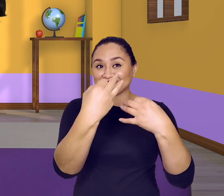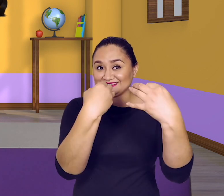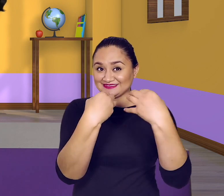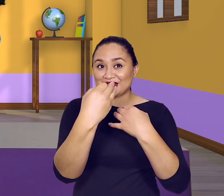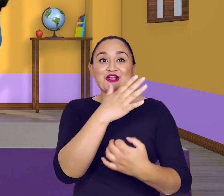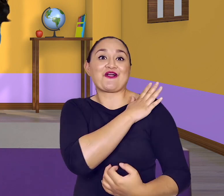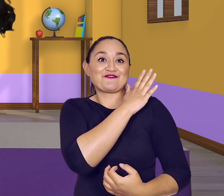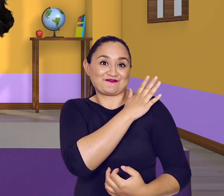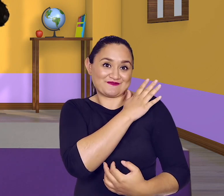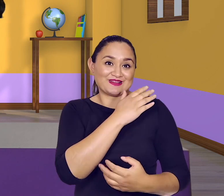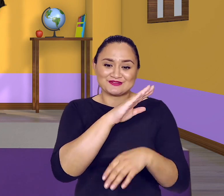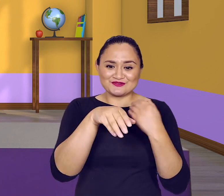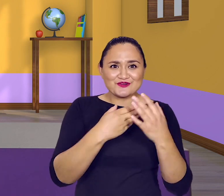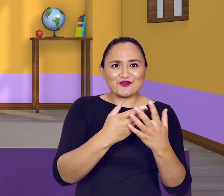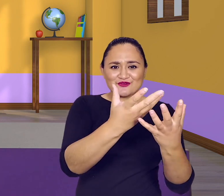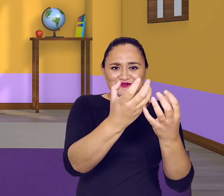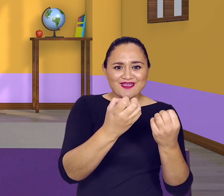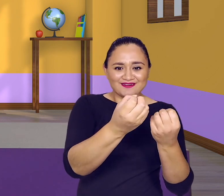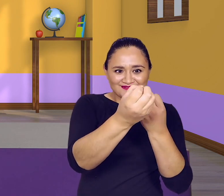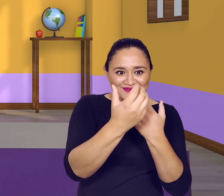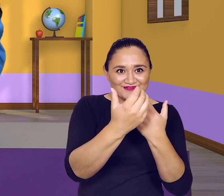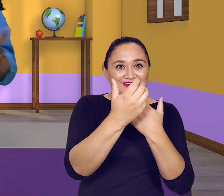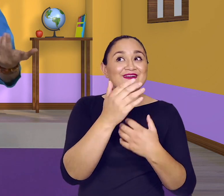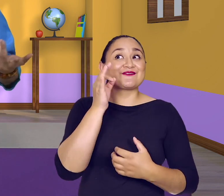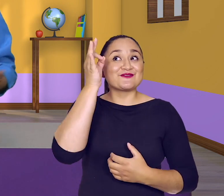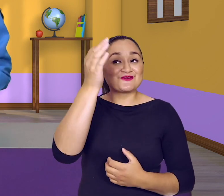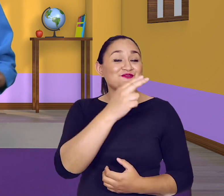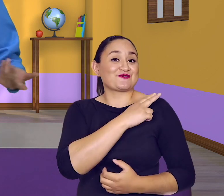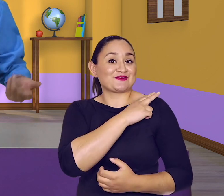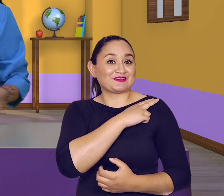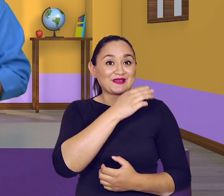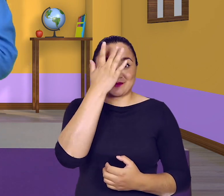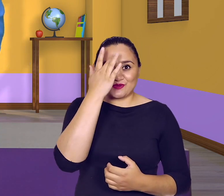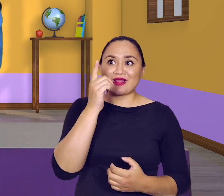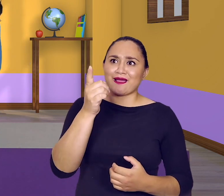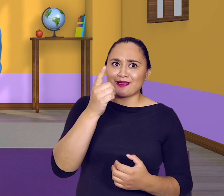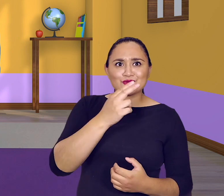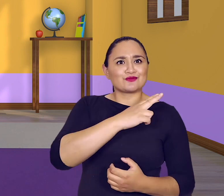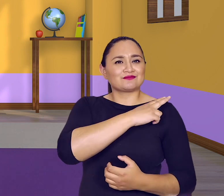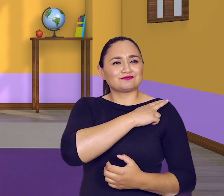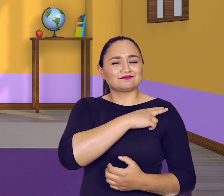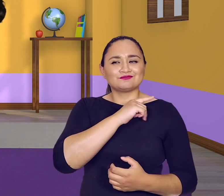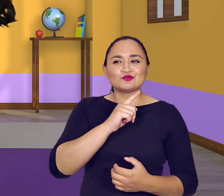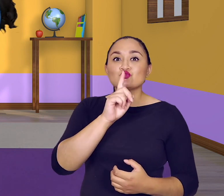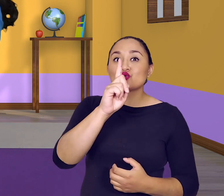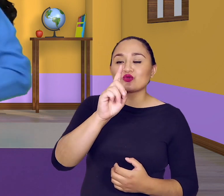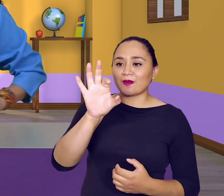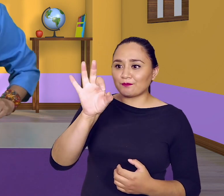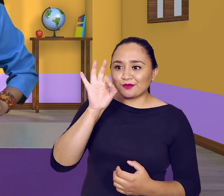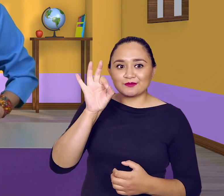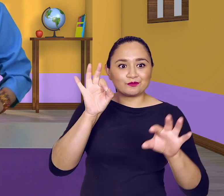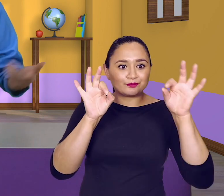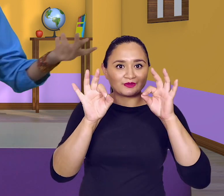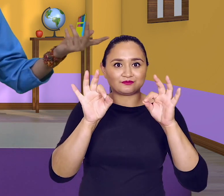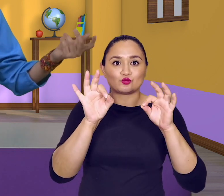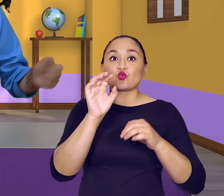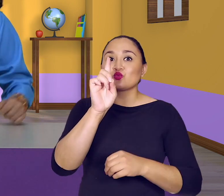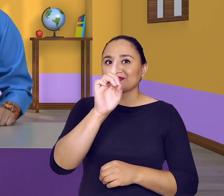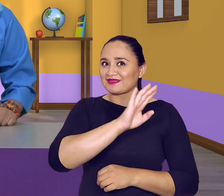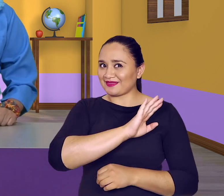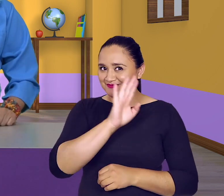en confianza todo lo que te gustaría hacer en la universidad porque ahí tienes que elegir una opción